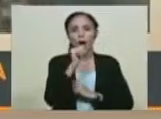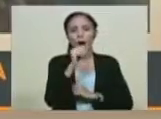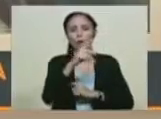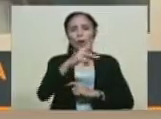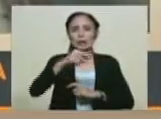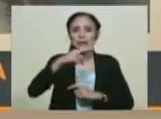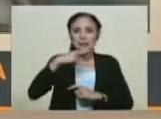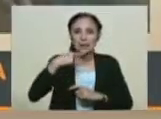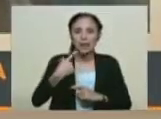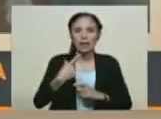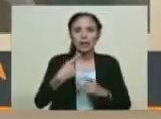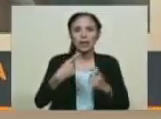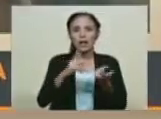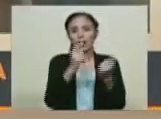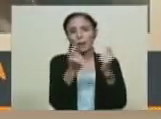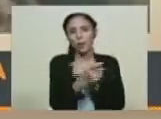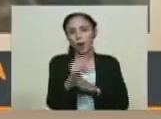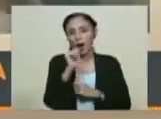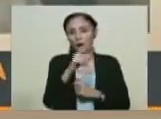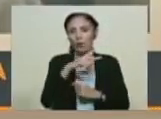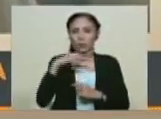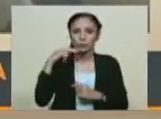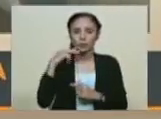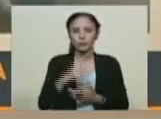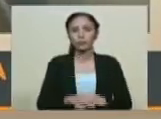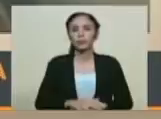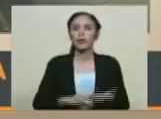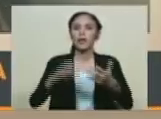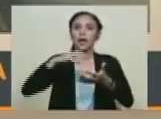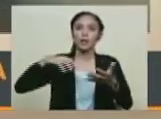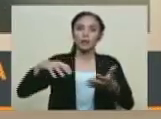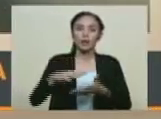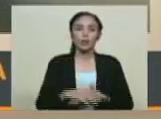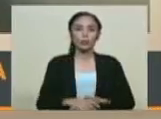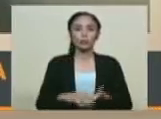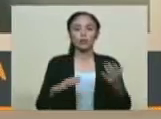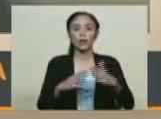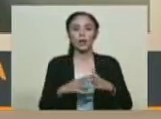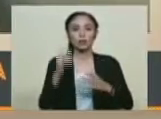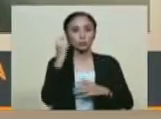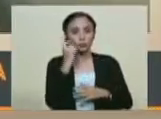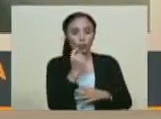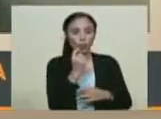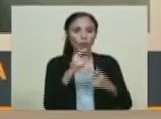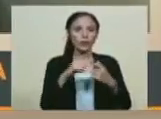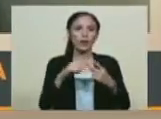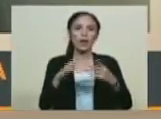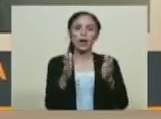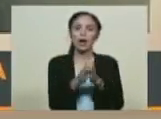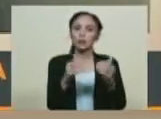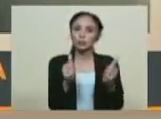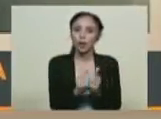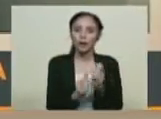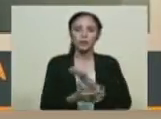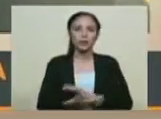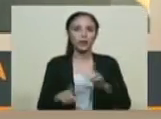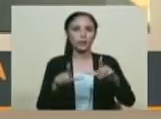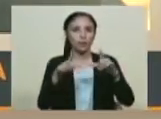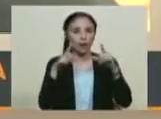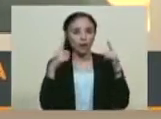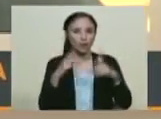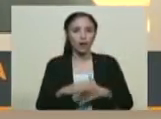estado Sucre, Anzoátegui, Miranda, Vargas, Falcón y Nueva